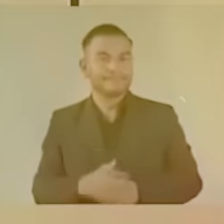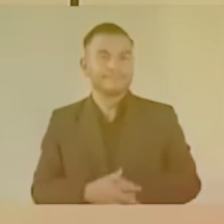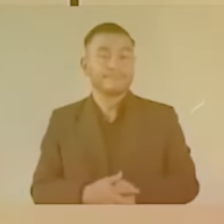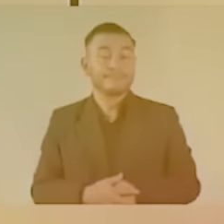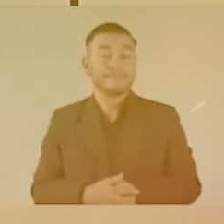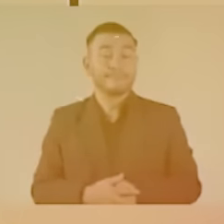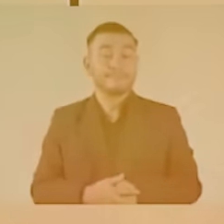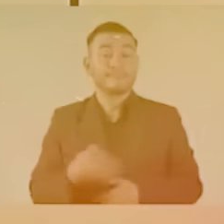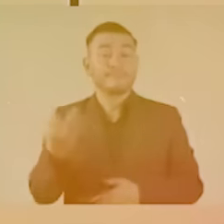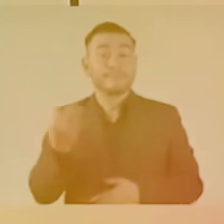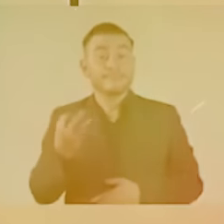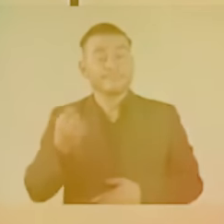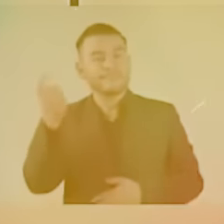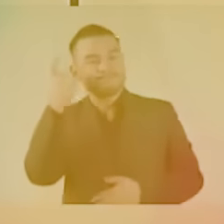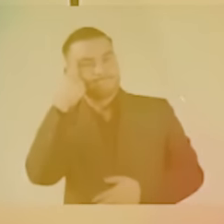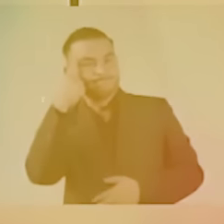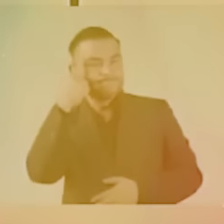Y por favor, reflexionémoslo.